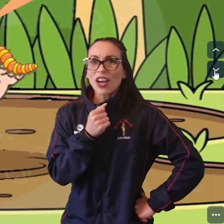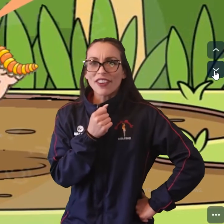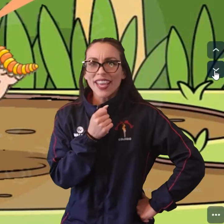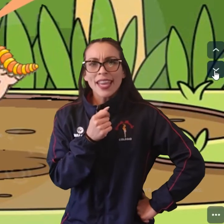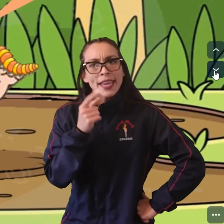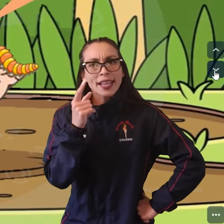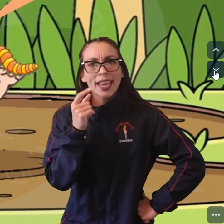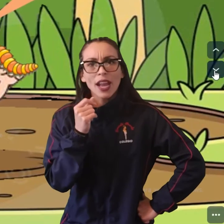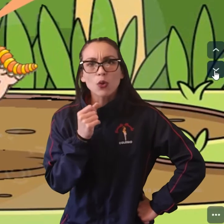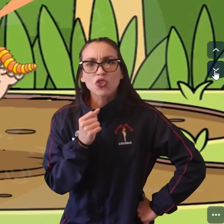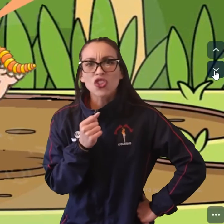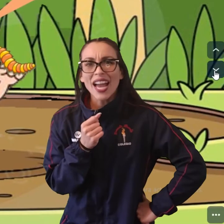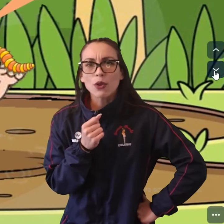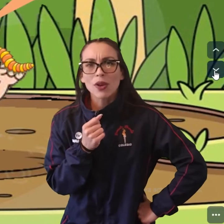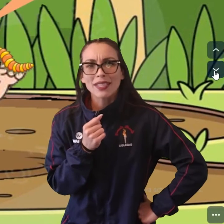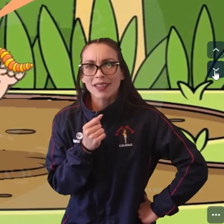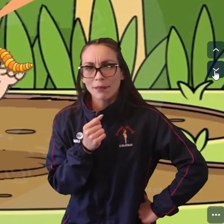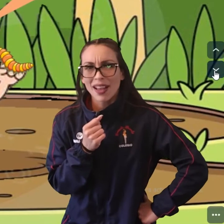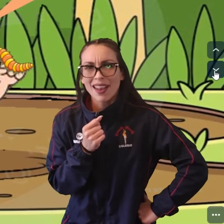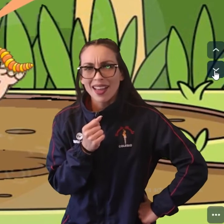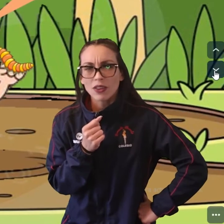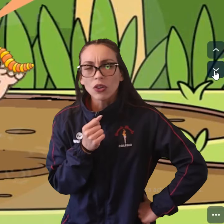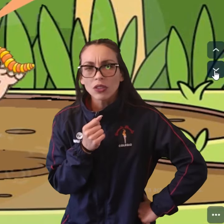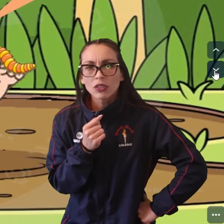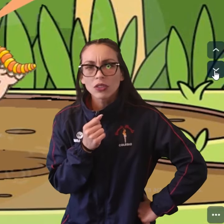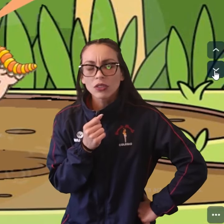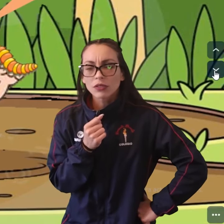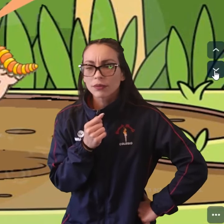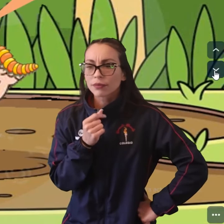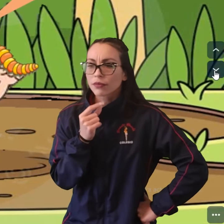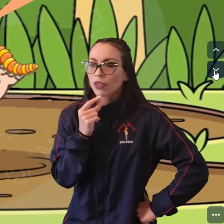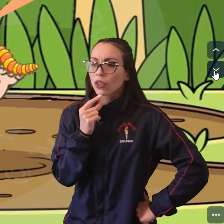¿cómo sabré qué gusano es el más largo?